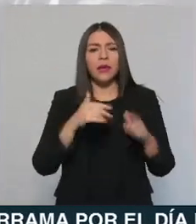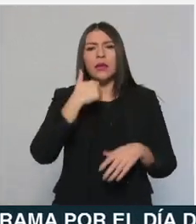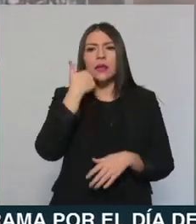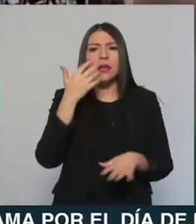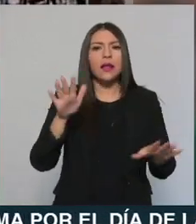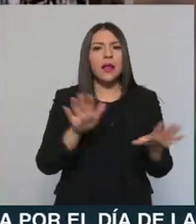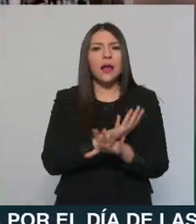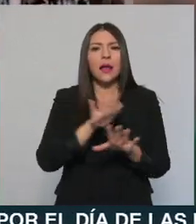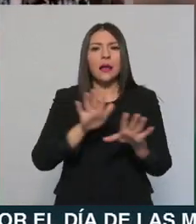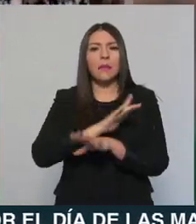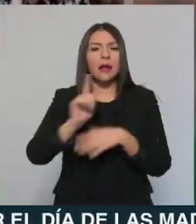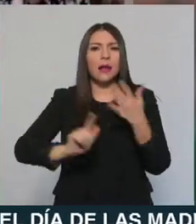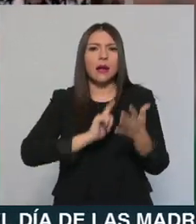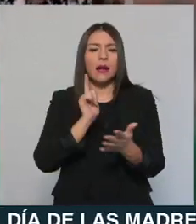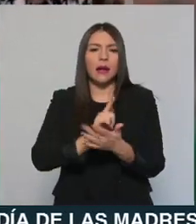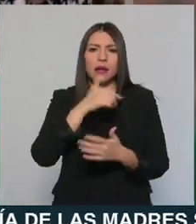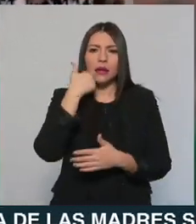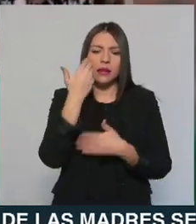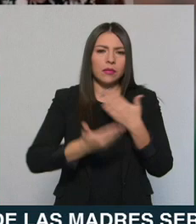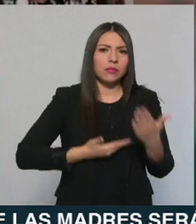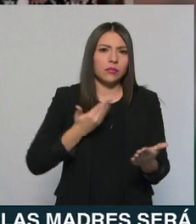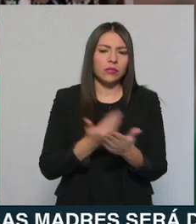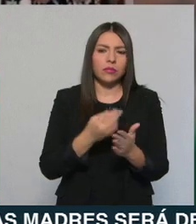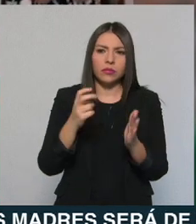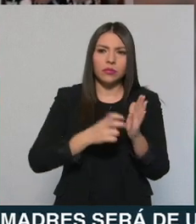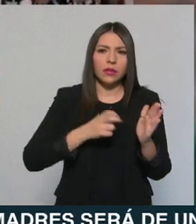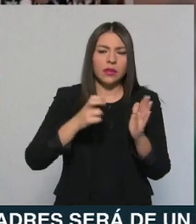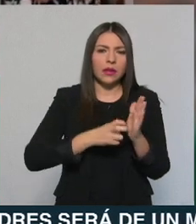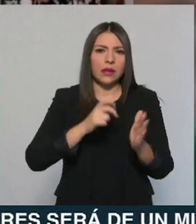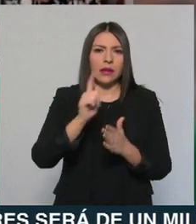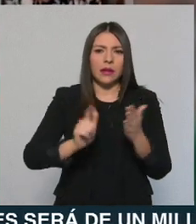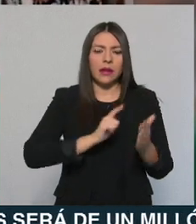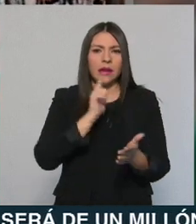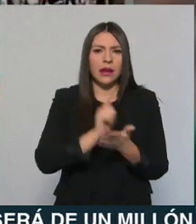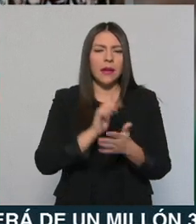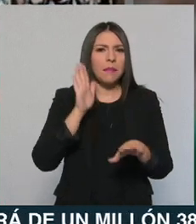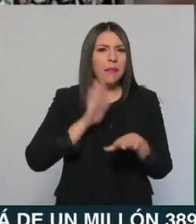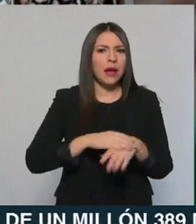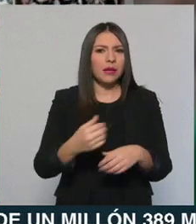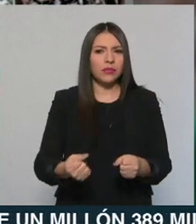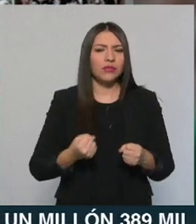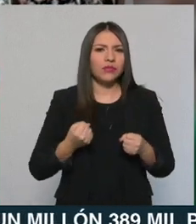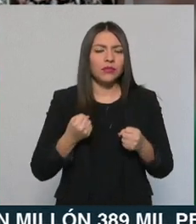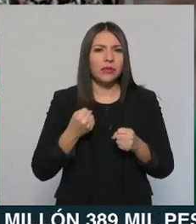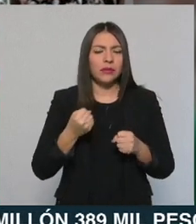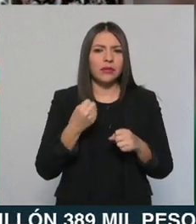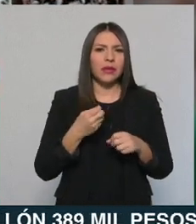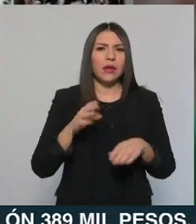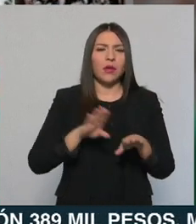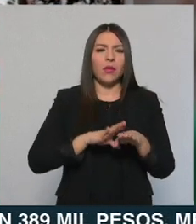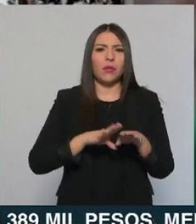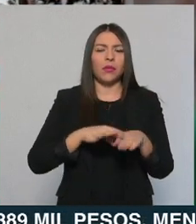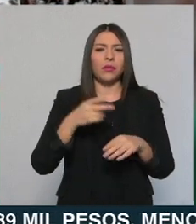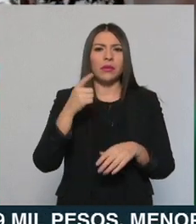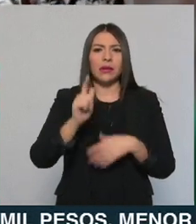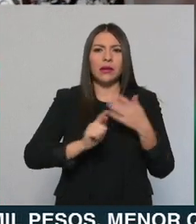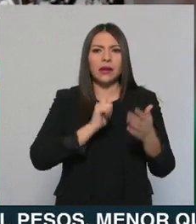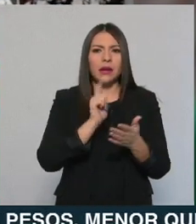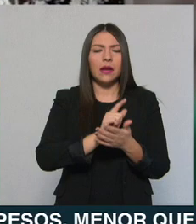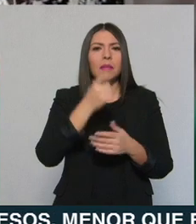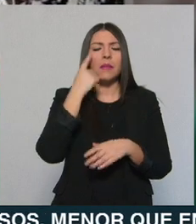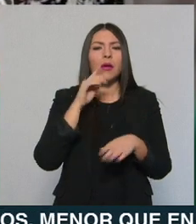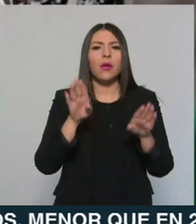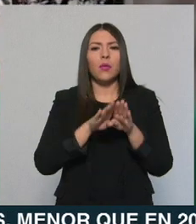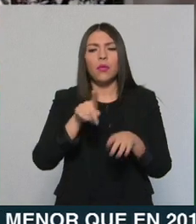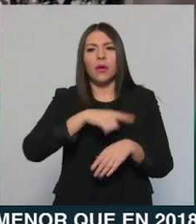leyes. Si es necesario modificar normas para precisar más las facultades, las condiciones en que